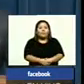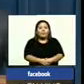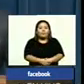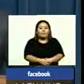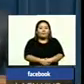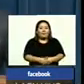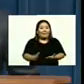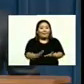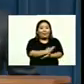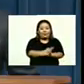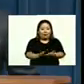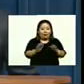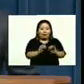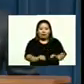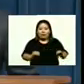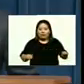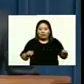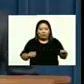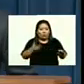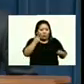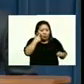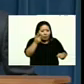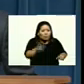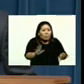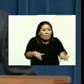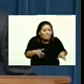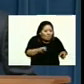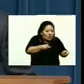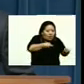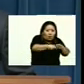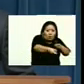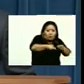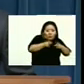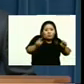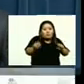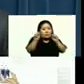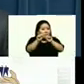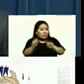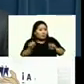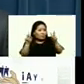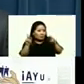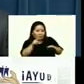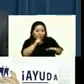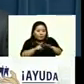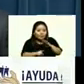Ningún niño debería ser peón en un esquema para manipular nuestro sistema de inmigración.